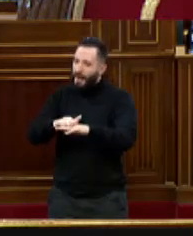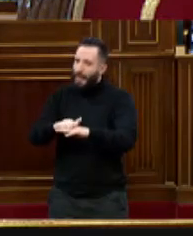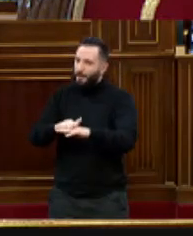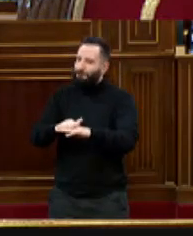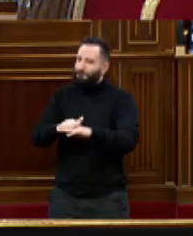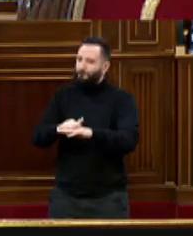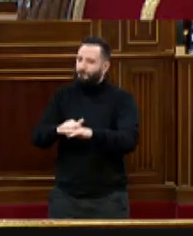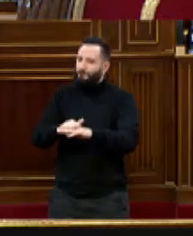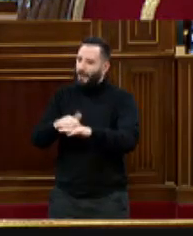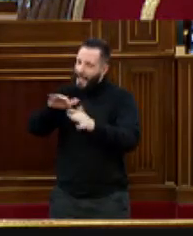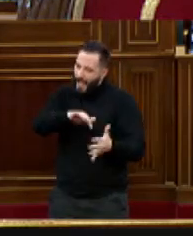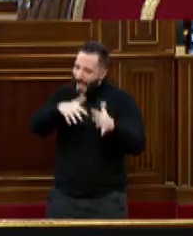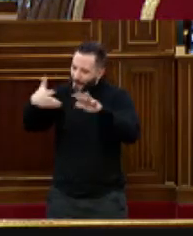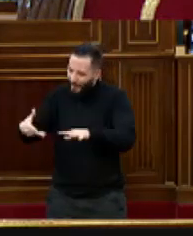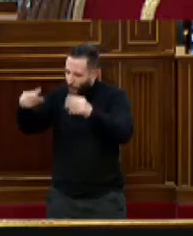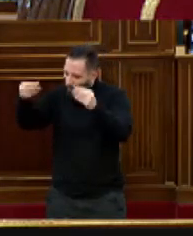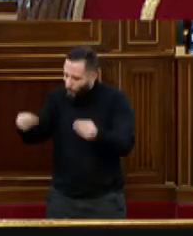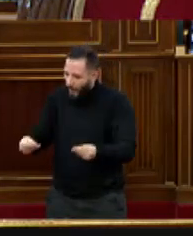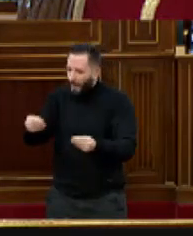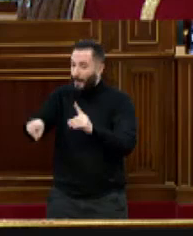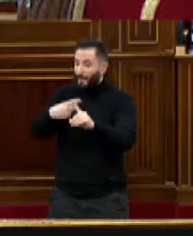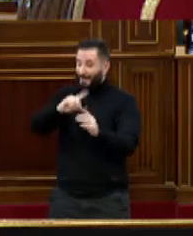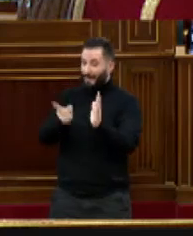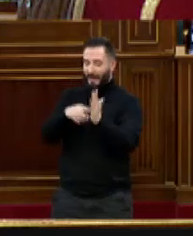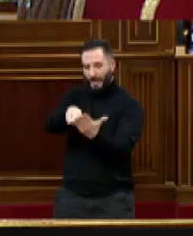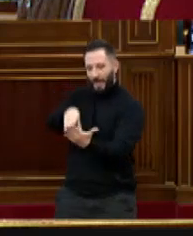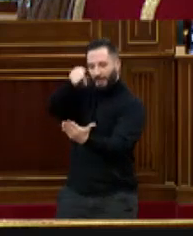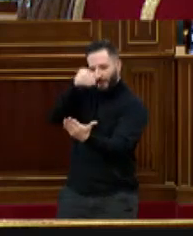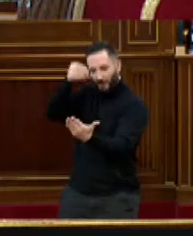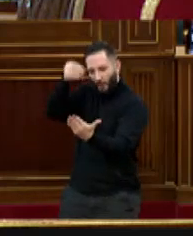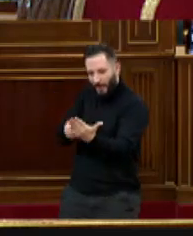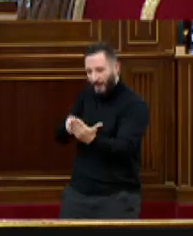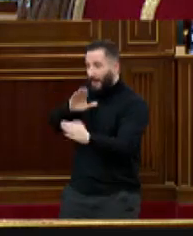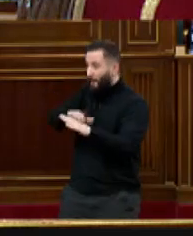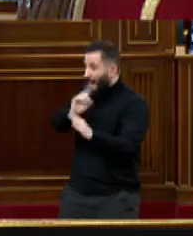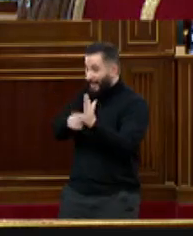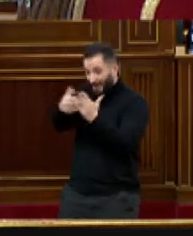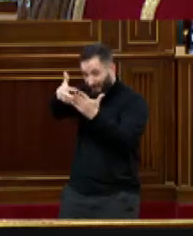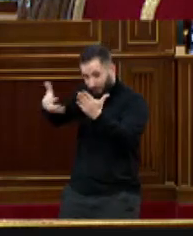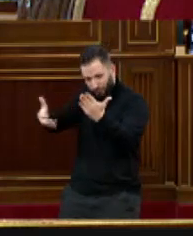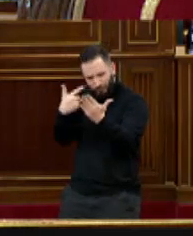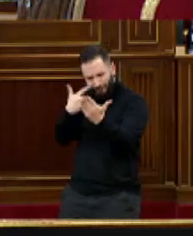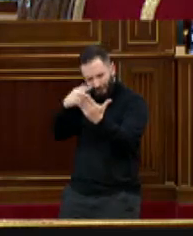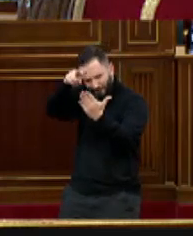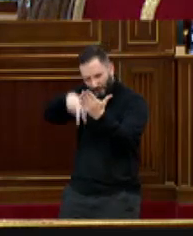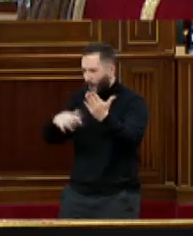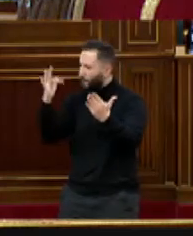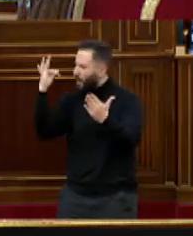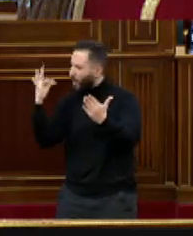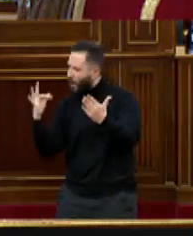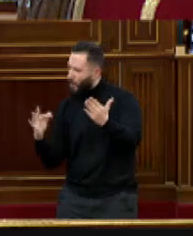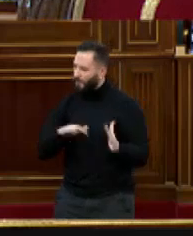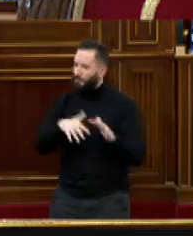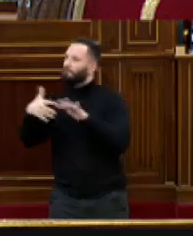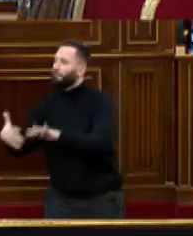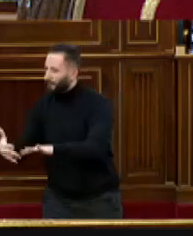recta a una buena aplicación e interpretación de la ley a sacarle todo lo que ella encierra de positivo nuestra